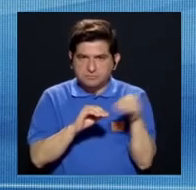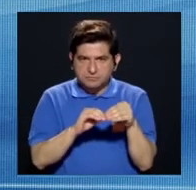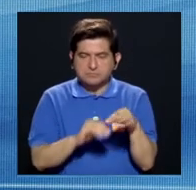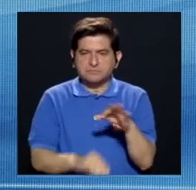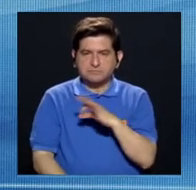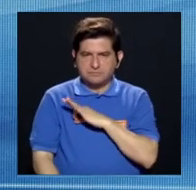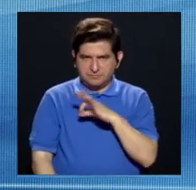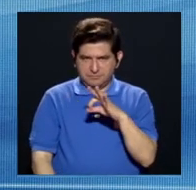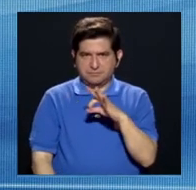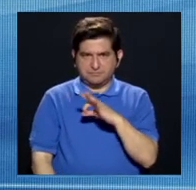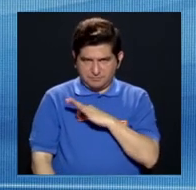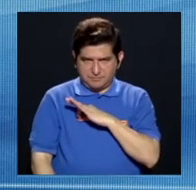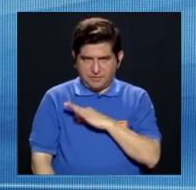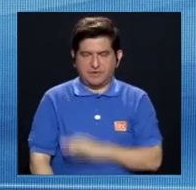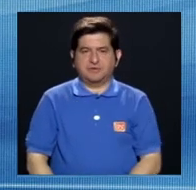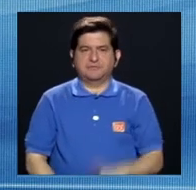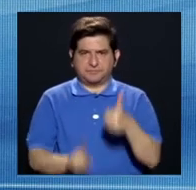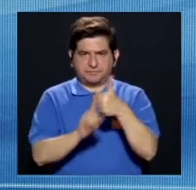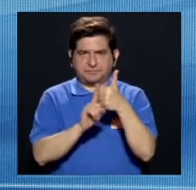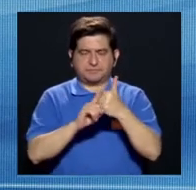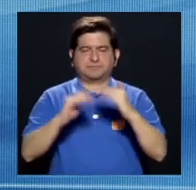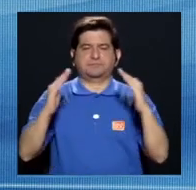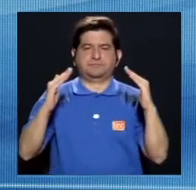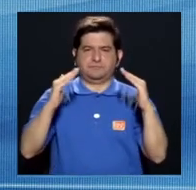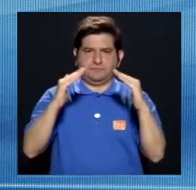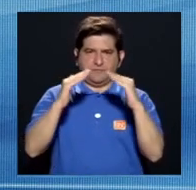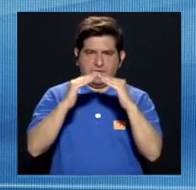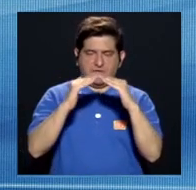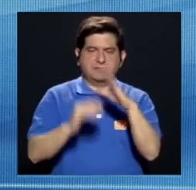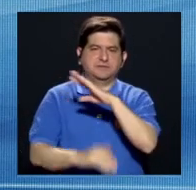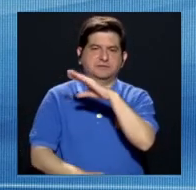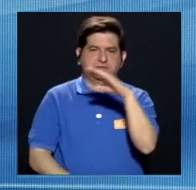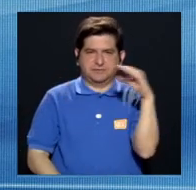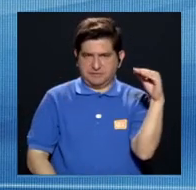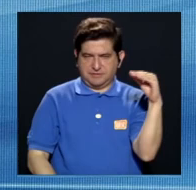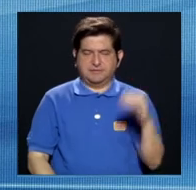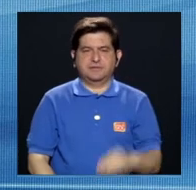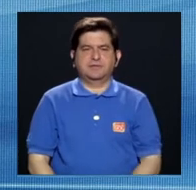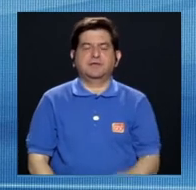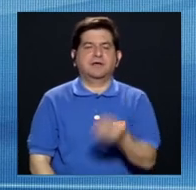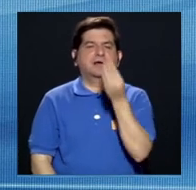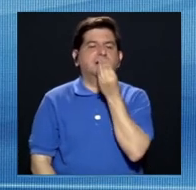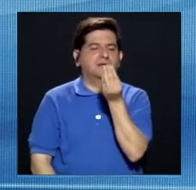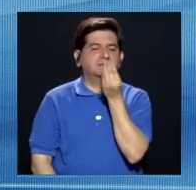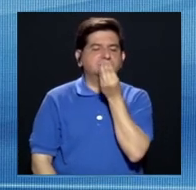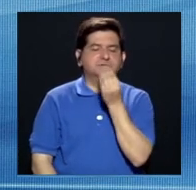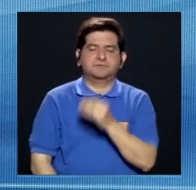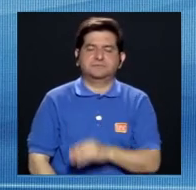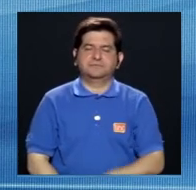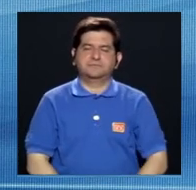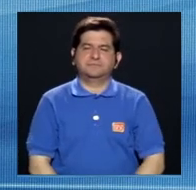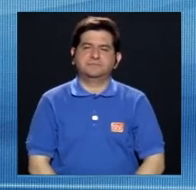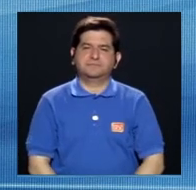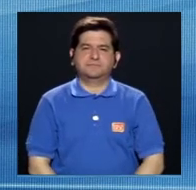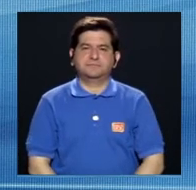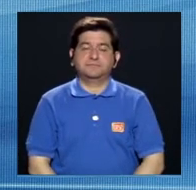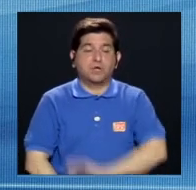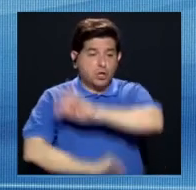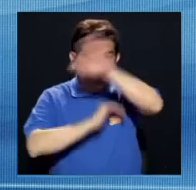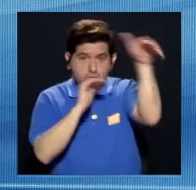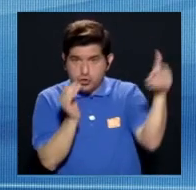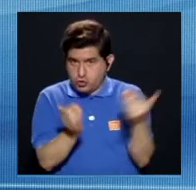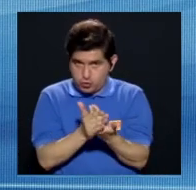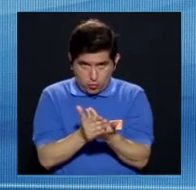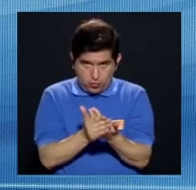el beneficio de la residencia y la alimentación. Todo